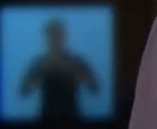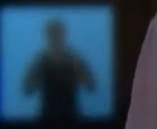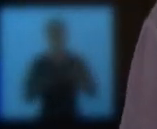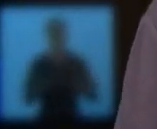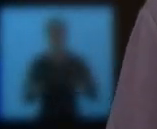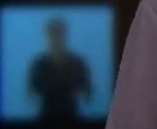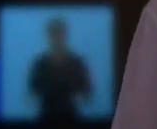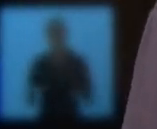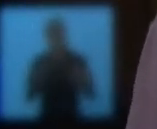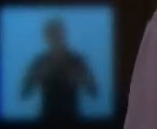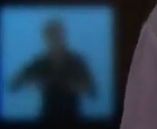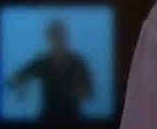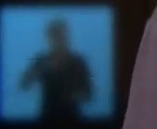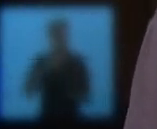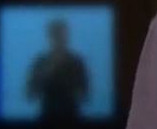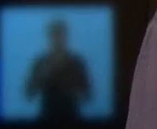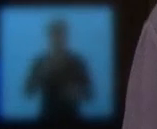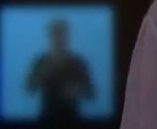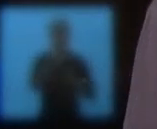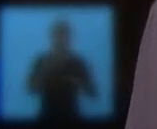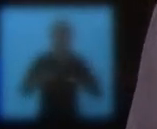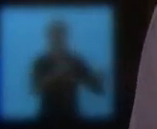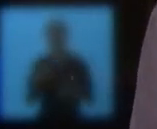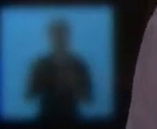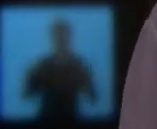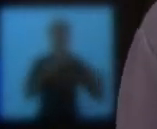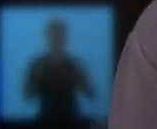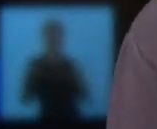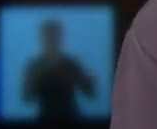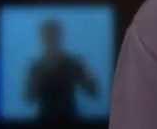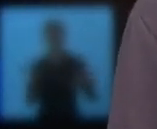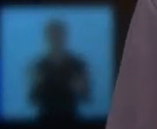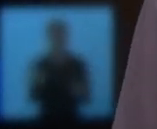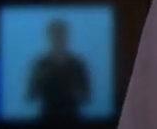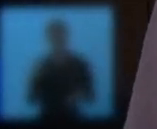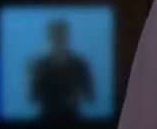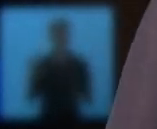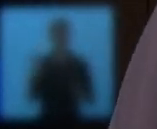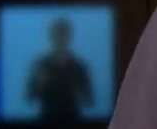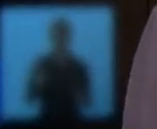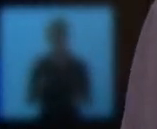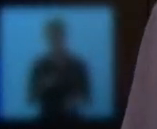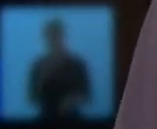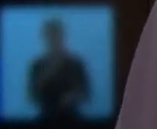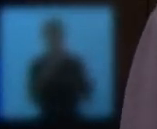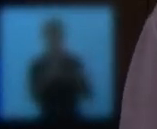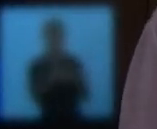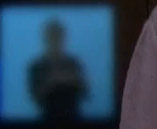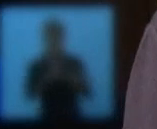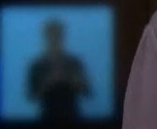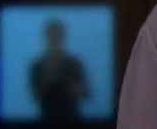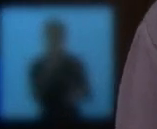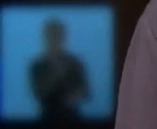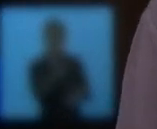¿no? Y cómo se hace campaña en torno a esos momentos es fundamental. Porque por ahí hay muchas cosas que pasan en el debate, pero cuando lo estamos viendo en vivo, a nosotros como espectadores